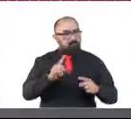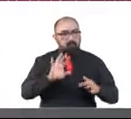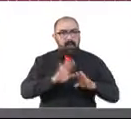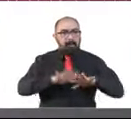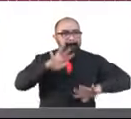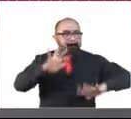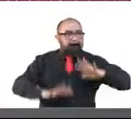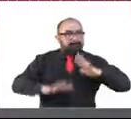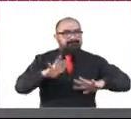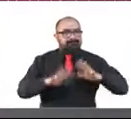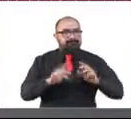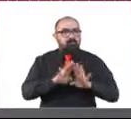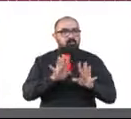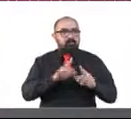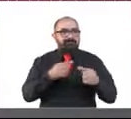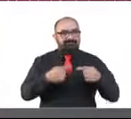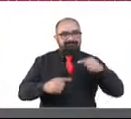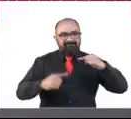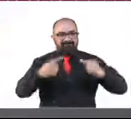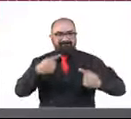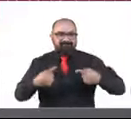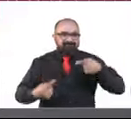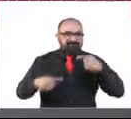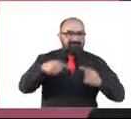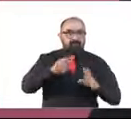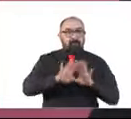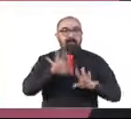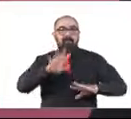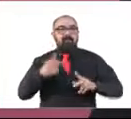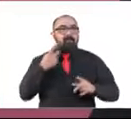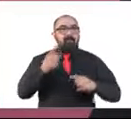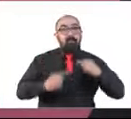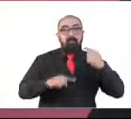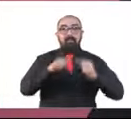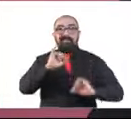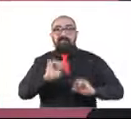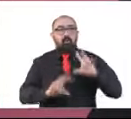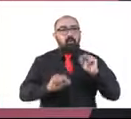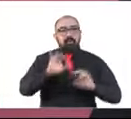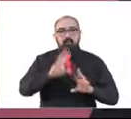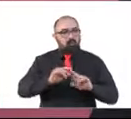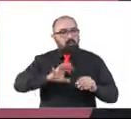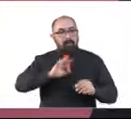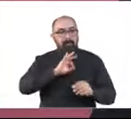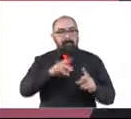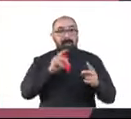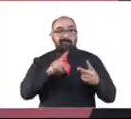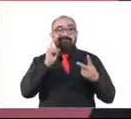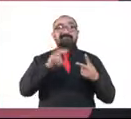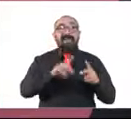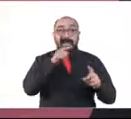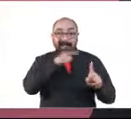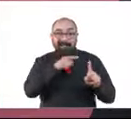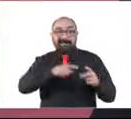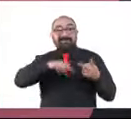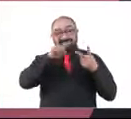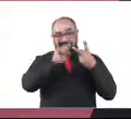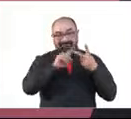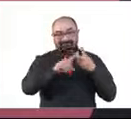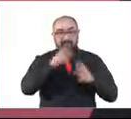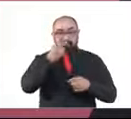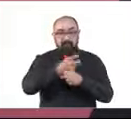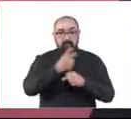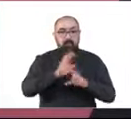disputan políticamente con políticas públicas, etcétera. Y es ahí en el segundo paradigma donde incluso